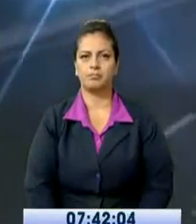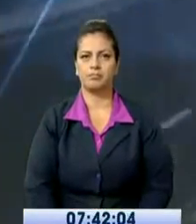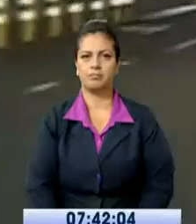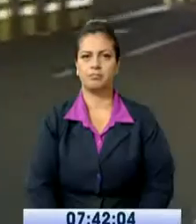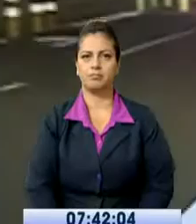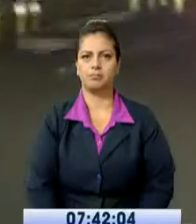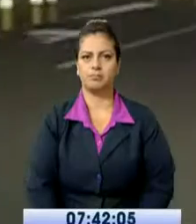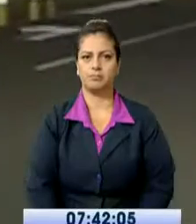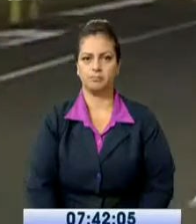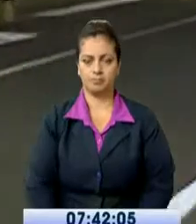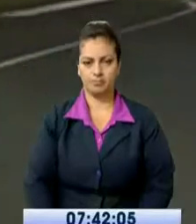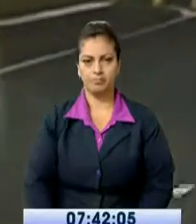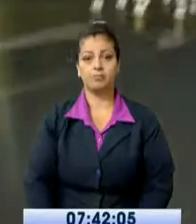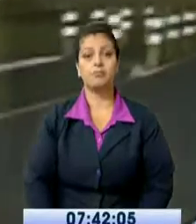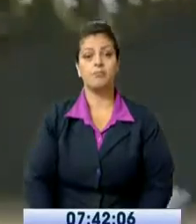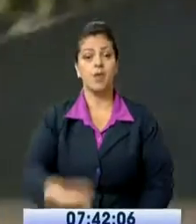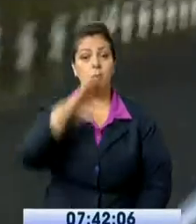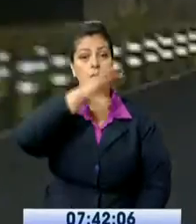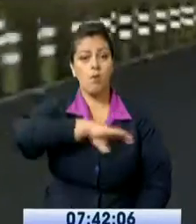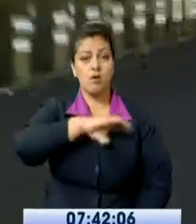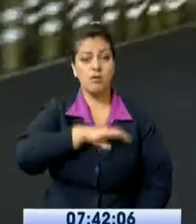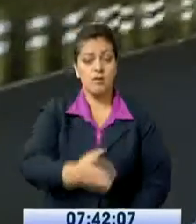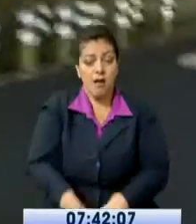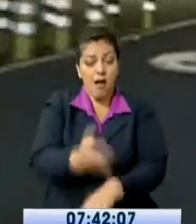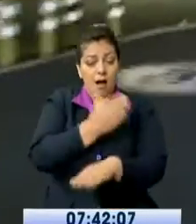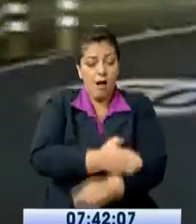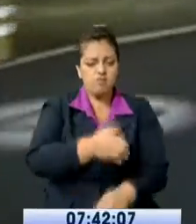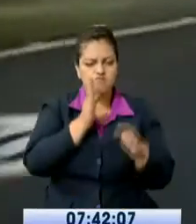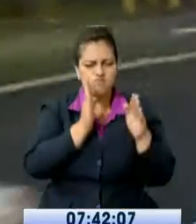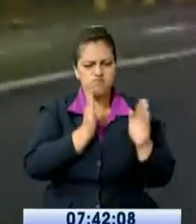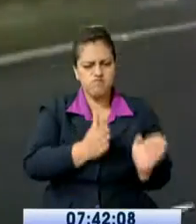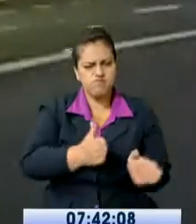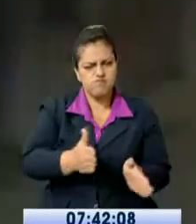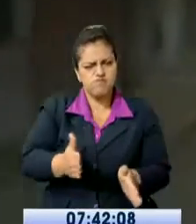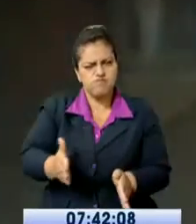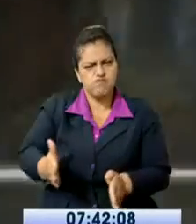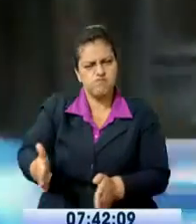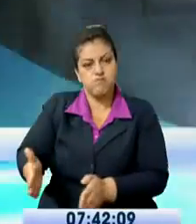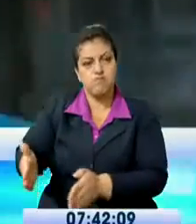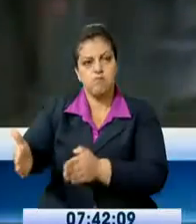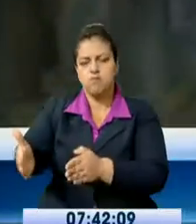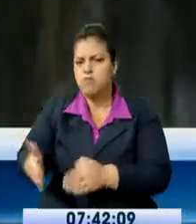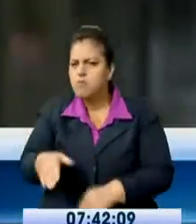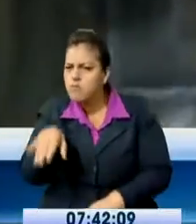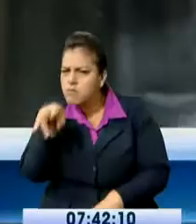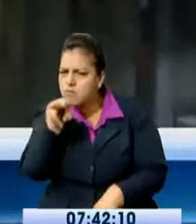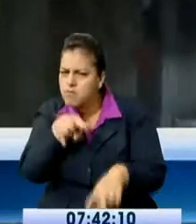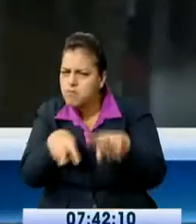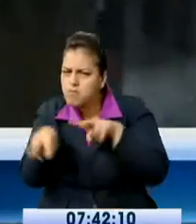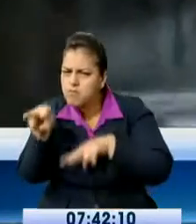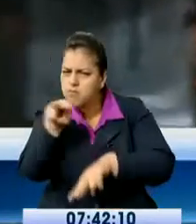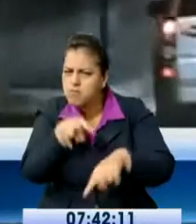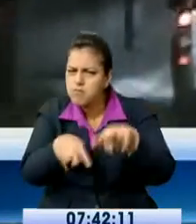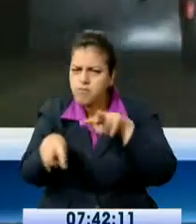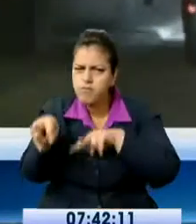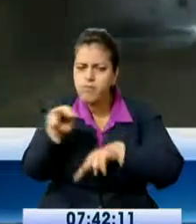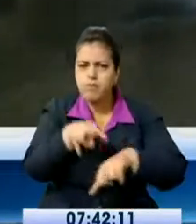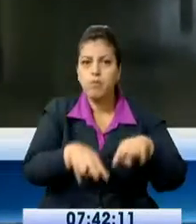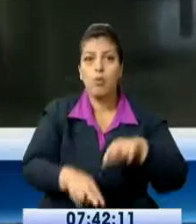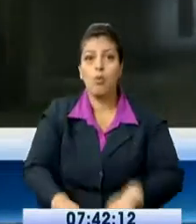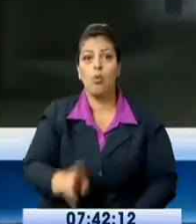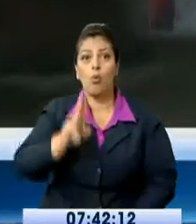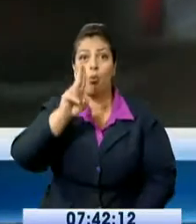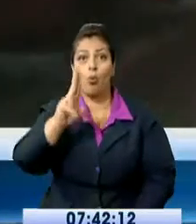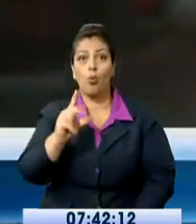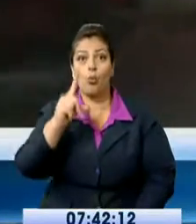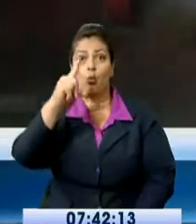El operativo fue planificado milimétricamente. Los grupos tácticos de la policía, a la cabeza agentes de la unidad de inteligencia,